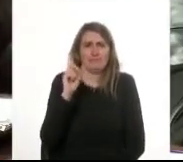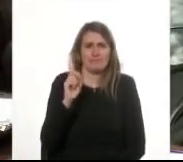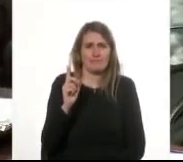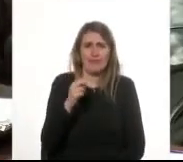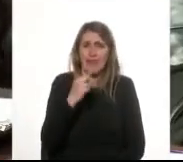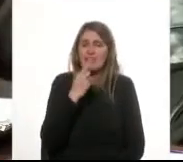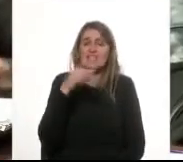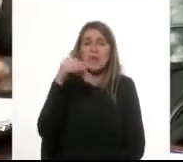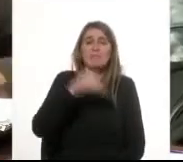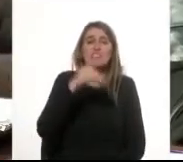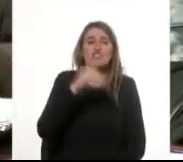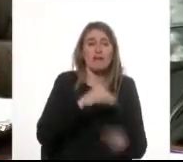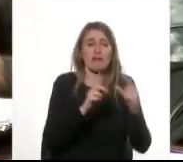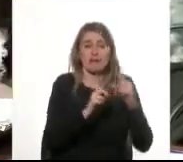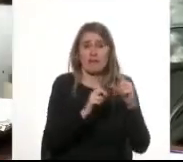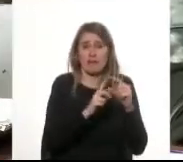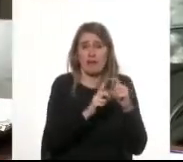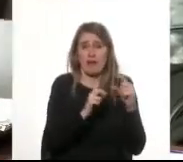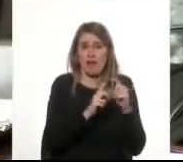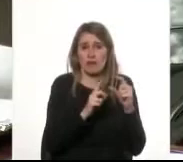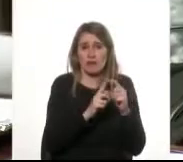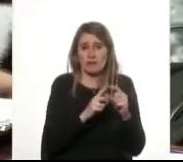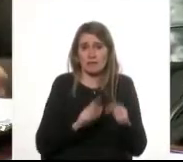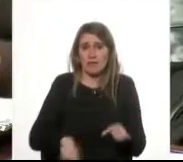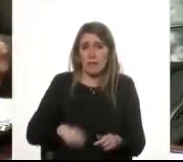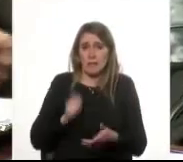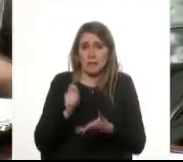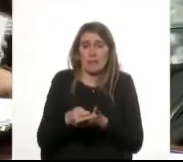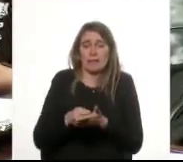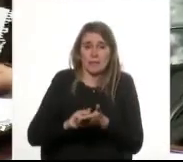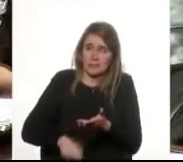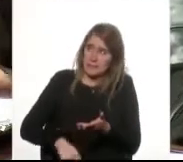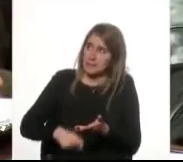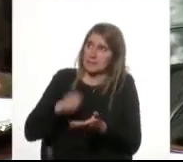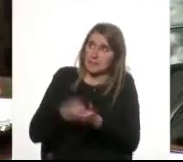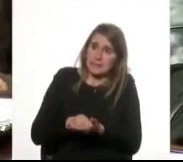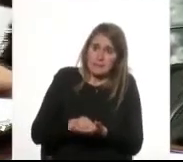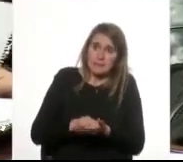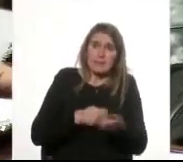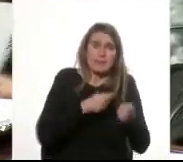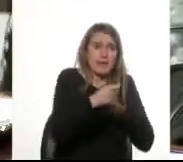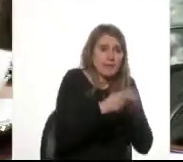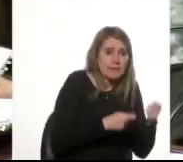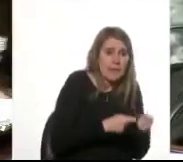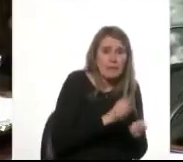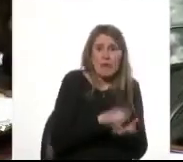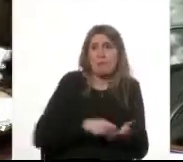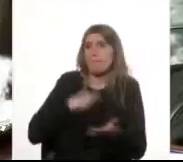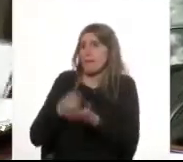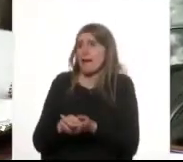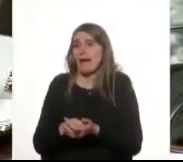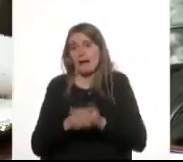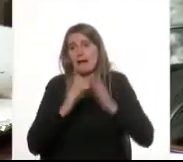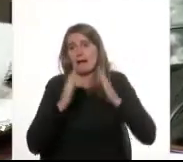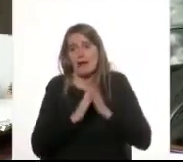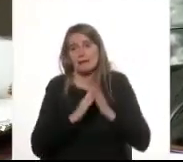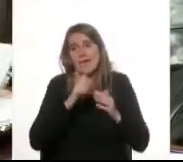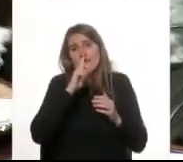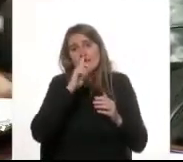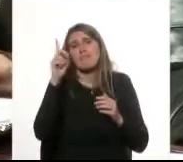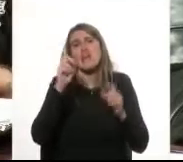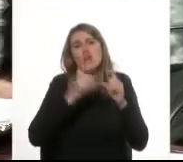Hablar de millones de dólares y con la peripecia que pagamos, que pasamos para pagar esos $1,000